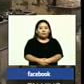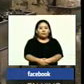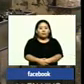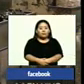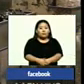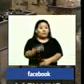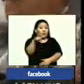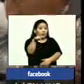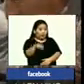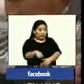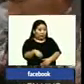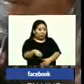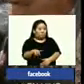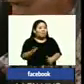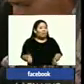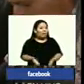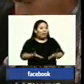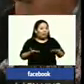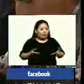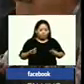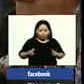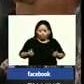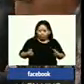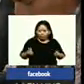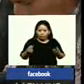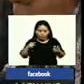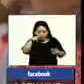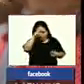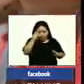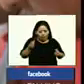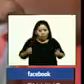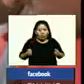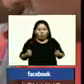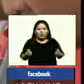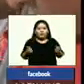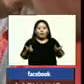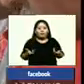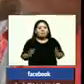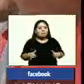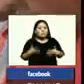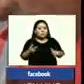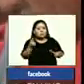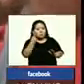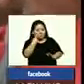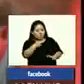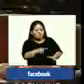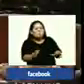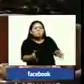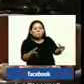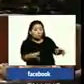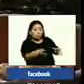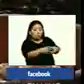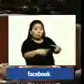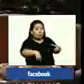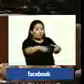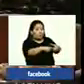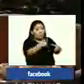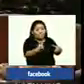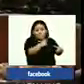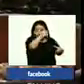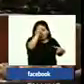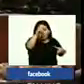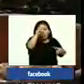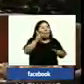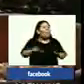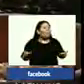Aquí, manda la agilidad. Lo deja demostrado este grupo de personas que tiene